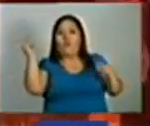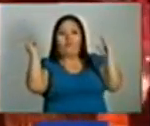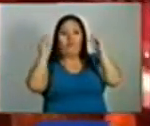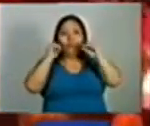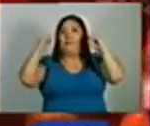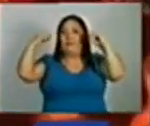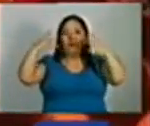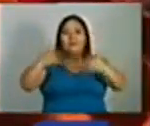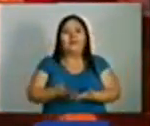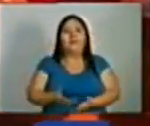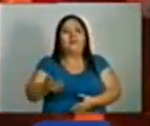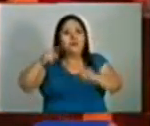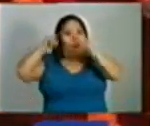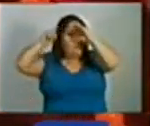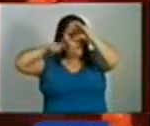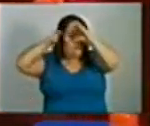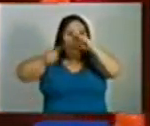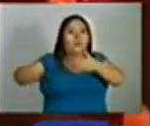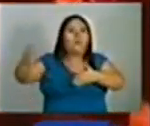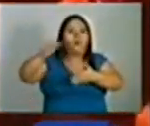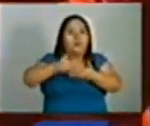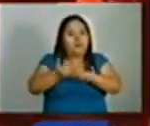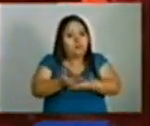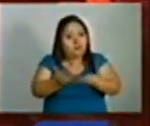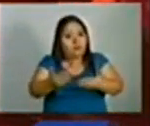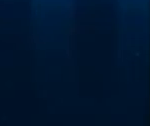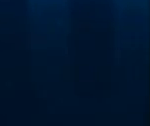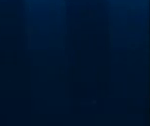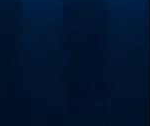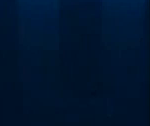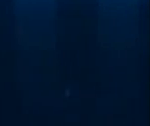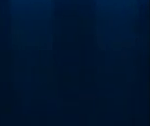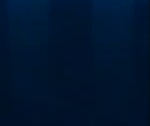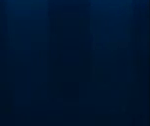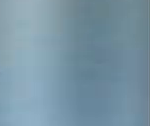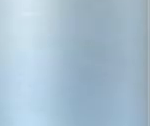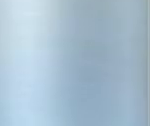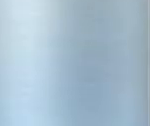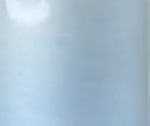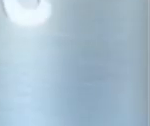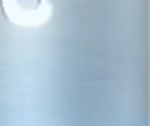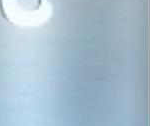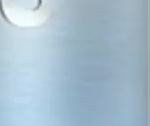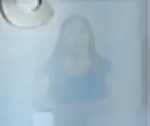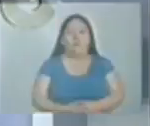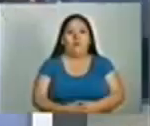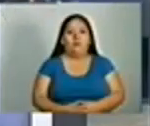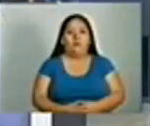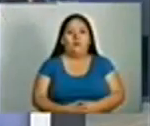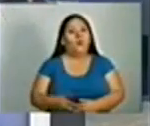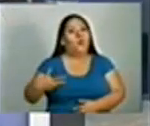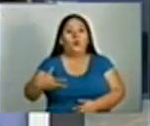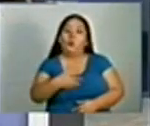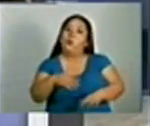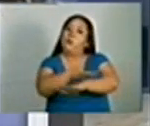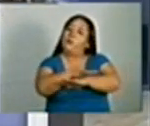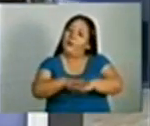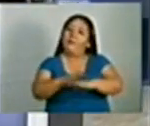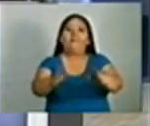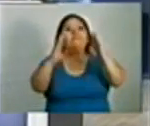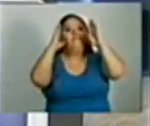luz. Con estas imágenes yo retorno la señal al set. Es todo por nuestra parte.